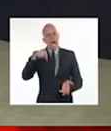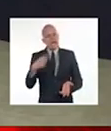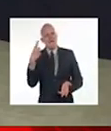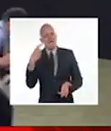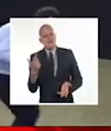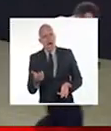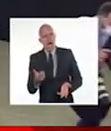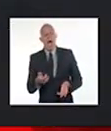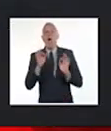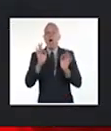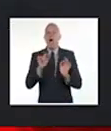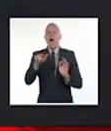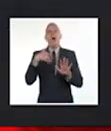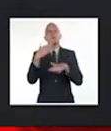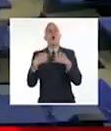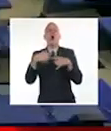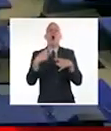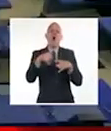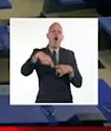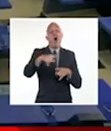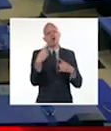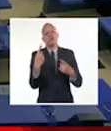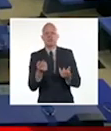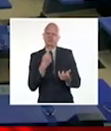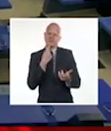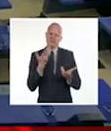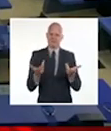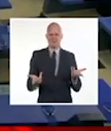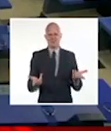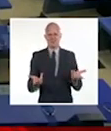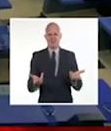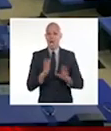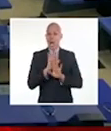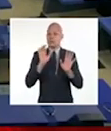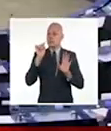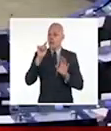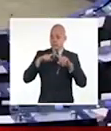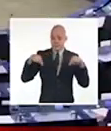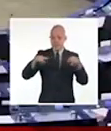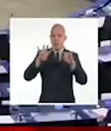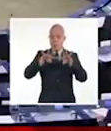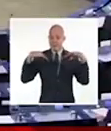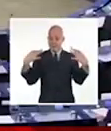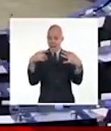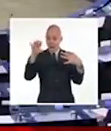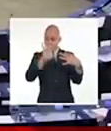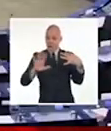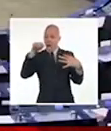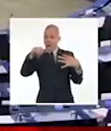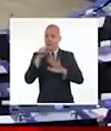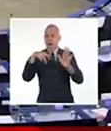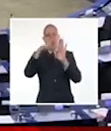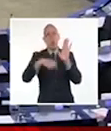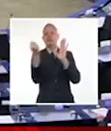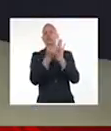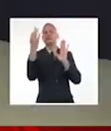representarán la verdad y se escucharán como se escucharon en debates anteriores sobre estos temas. Como te